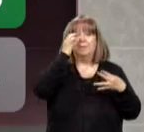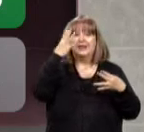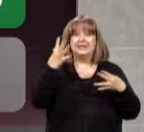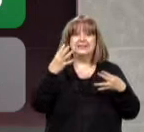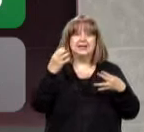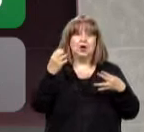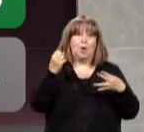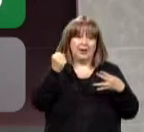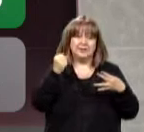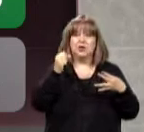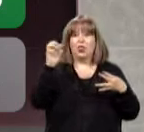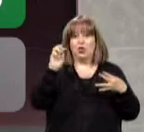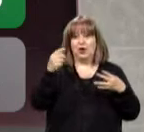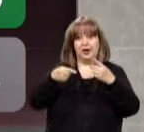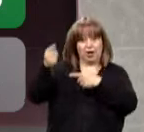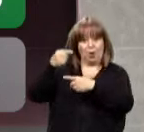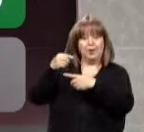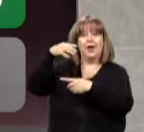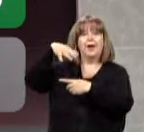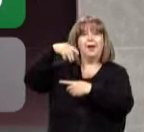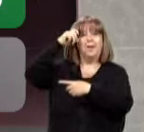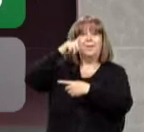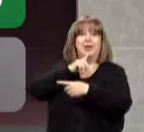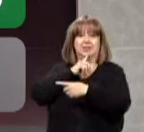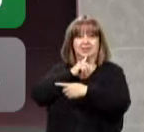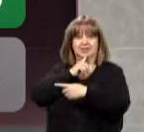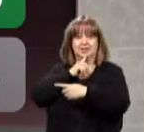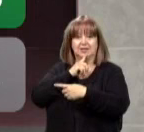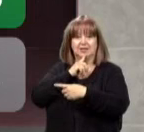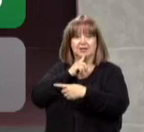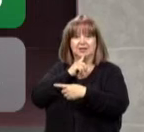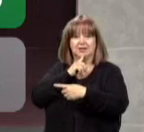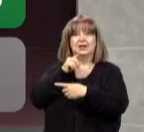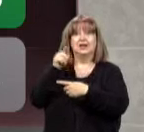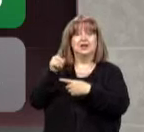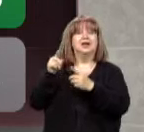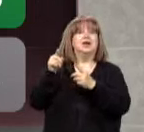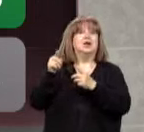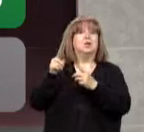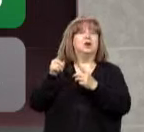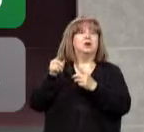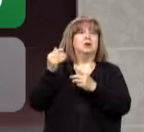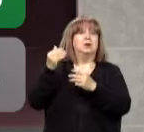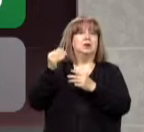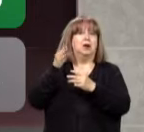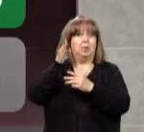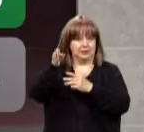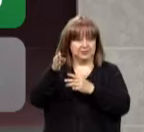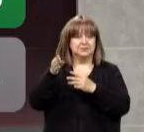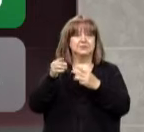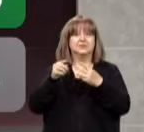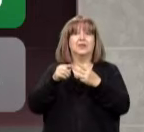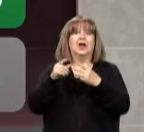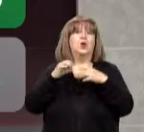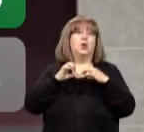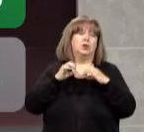25.000 pesos en dólar mep que es un dólar que es oficial que lo compras a través de una cuenta comitente si no tenés todos los requisitos que claro si no tenés